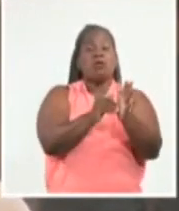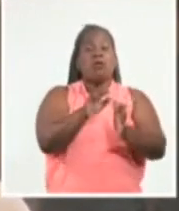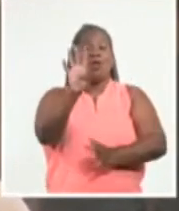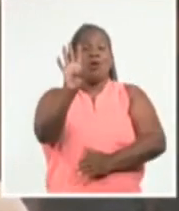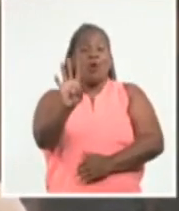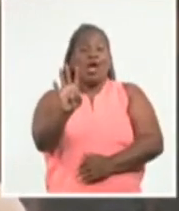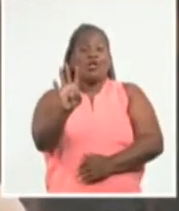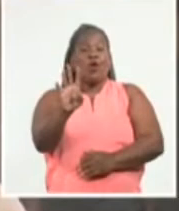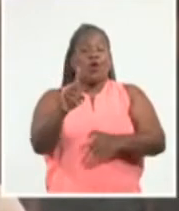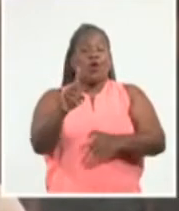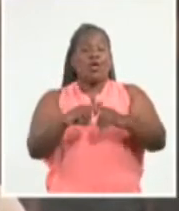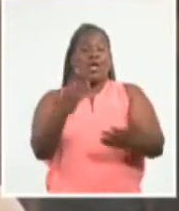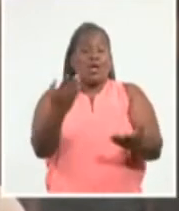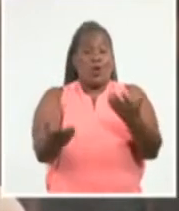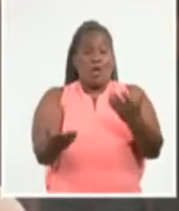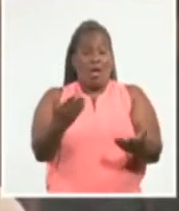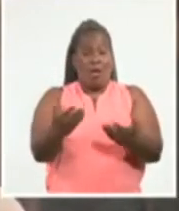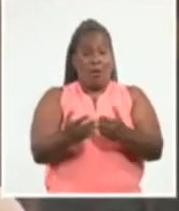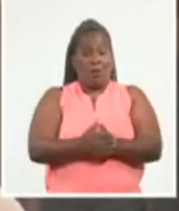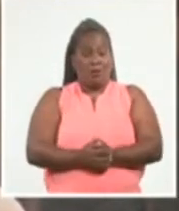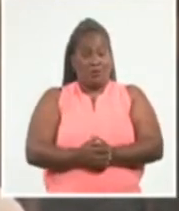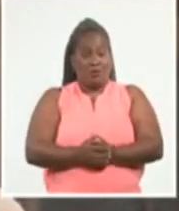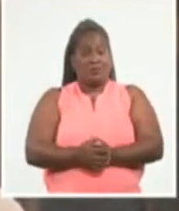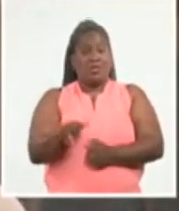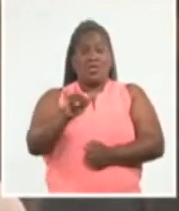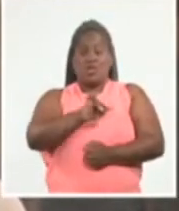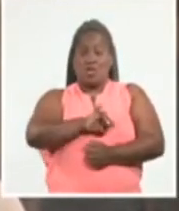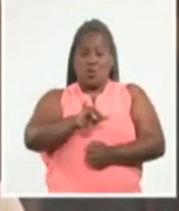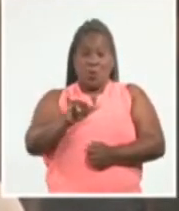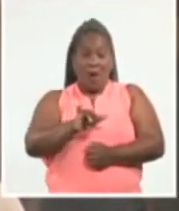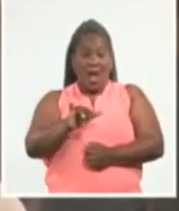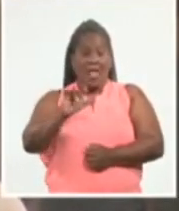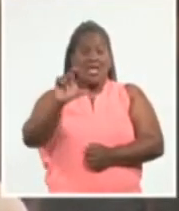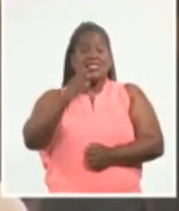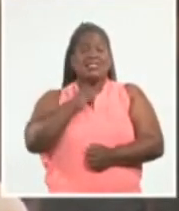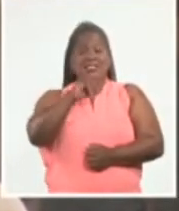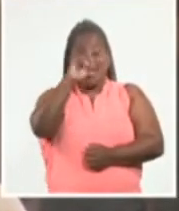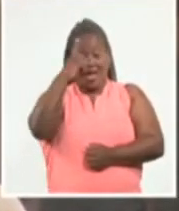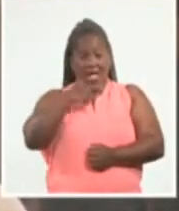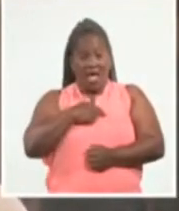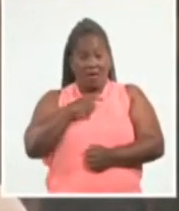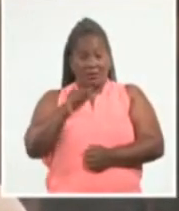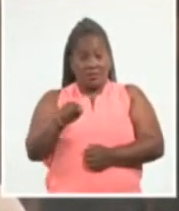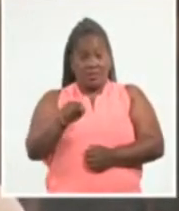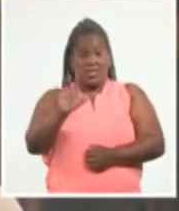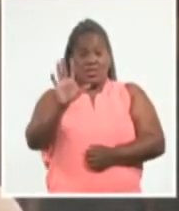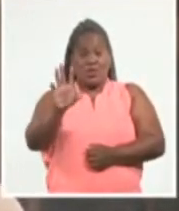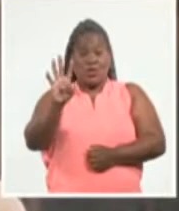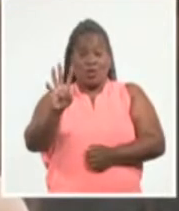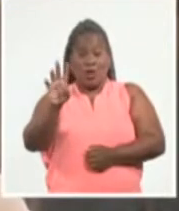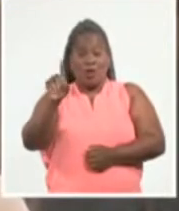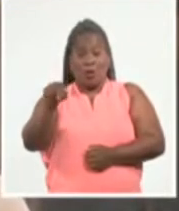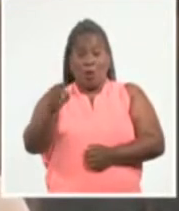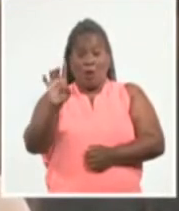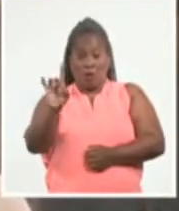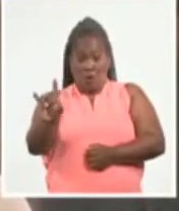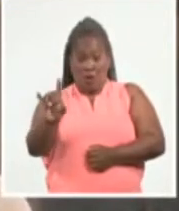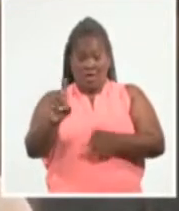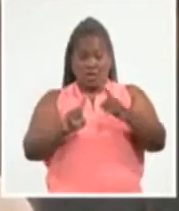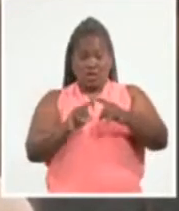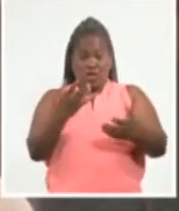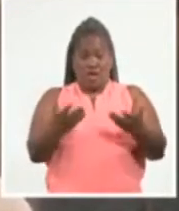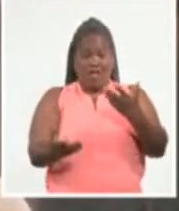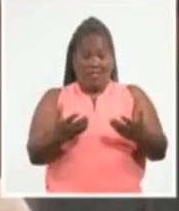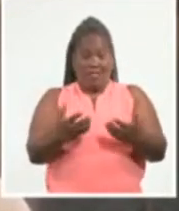16.400 kilogramos de propóleo. El caso de la cera se logró superar también los 164,9 toneladas de cera. Esto se